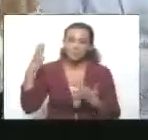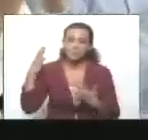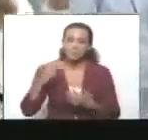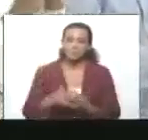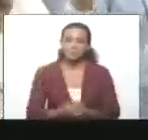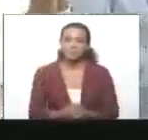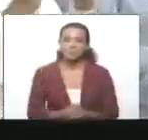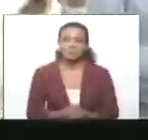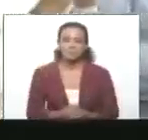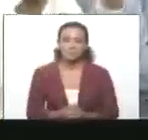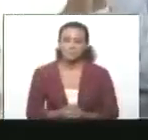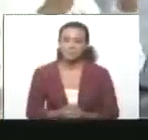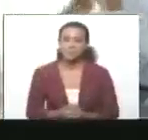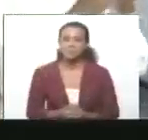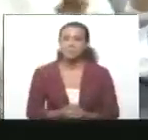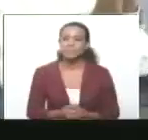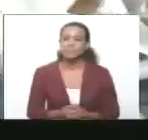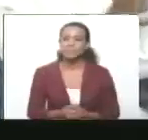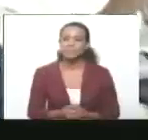Bueno,